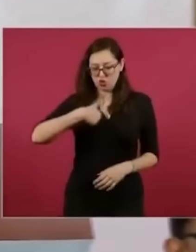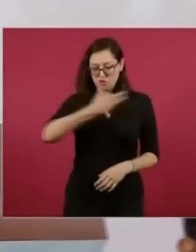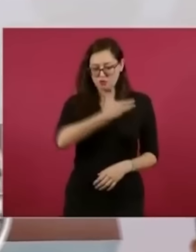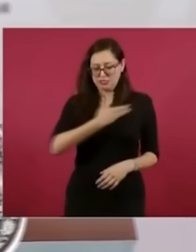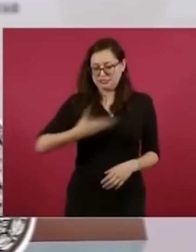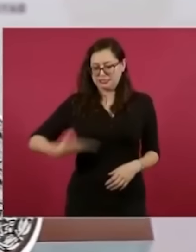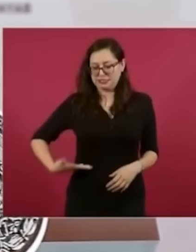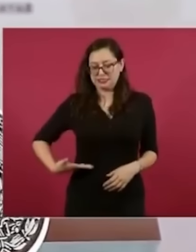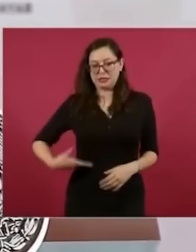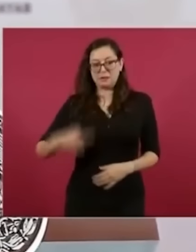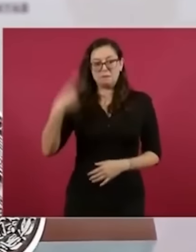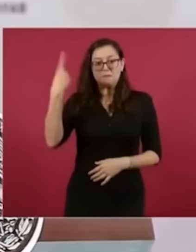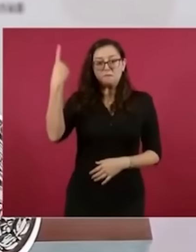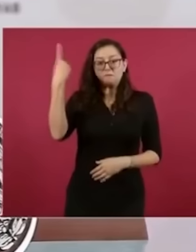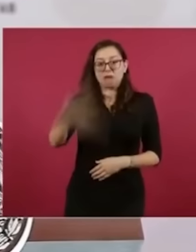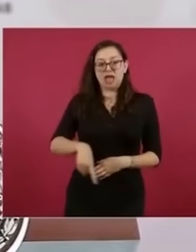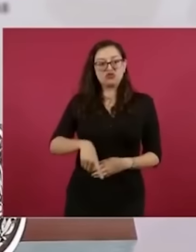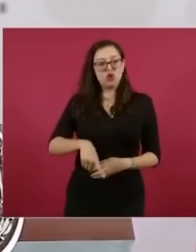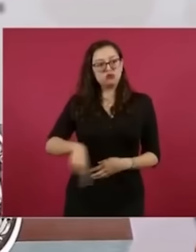una orden de aprensión